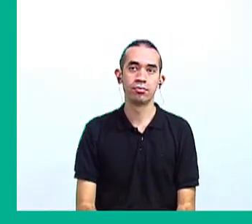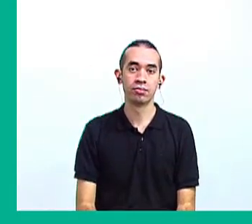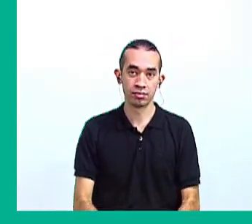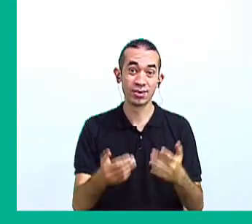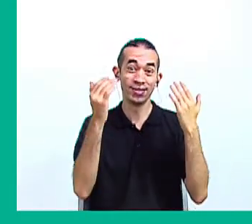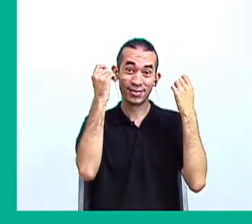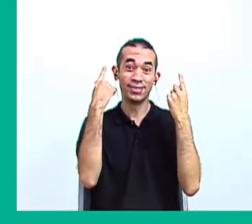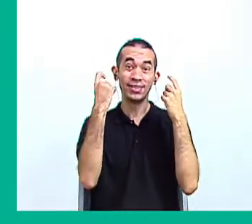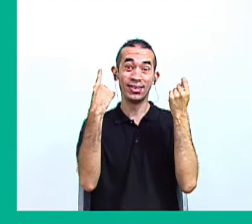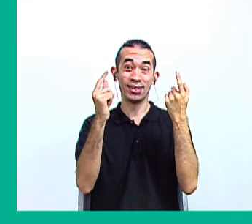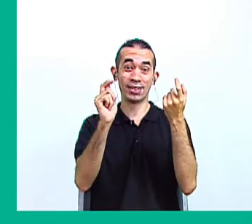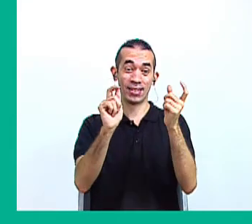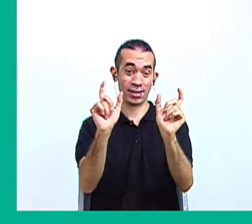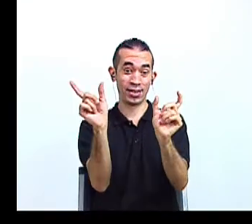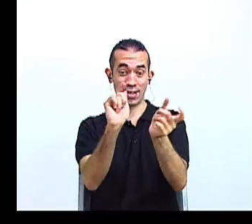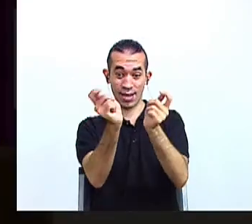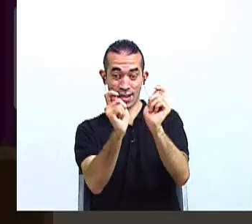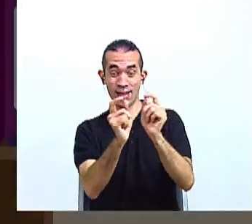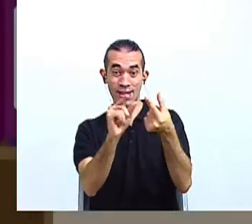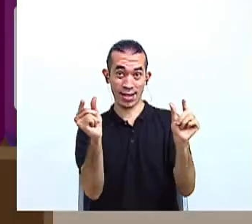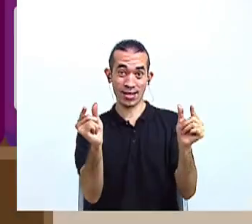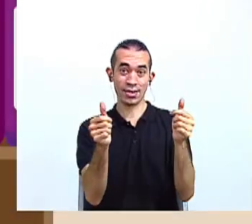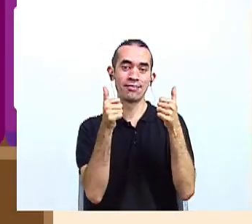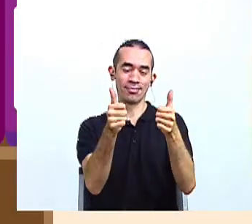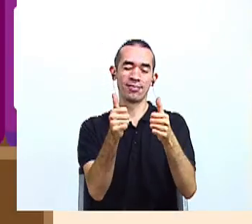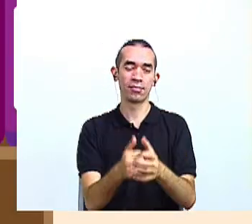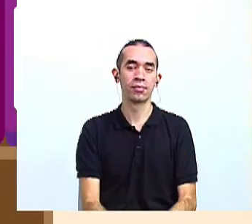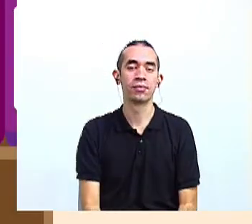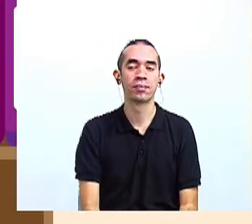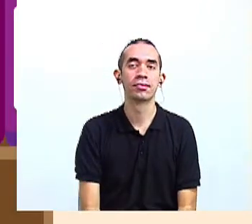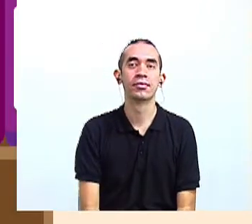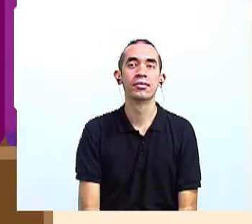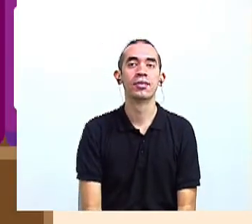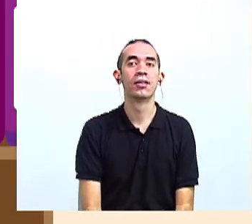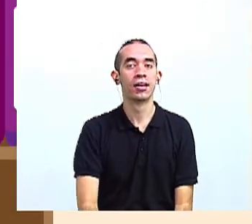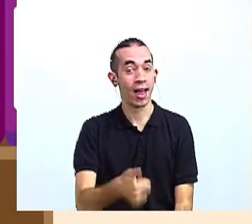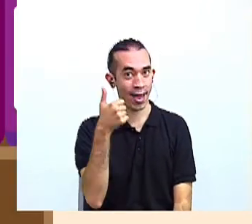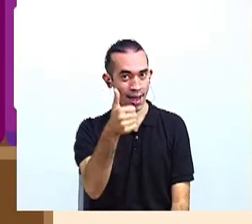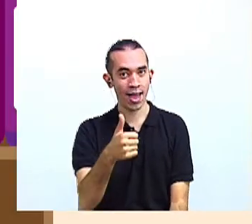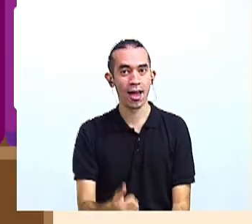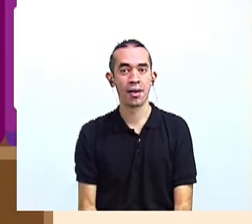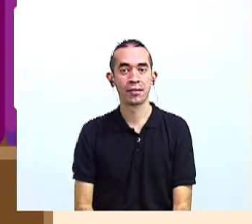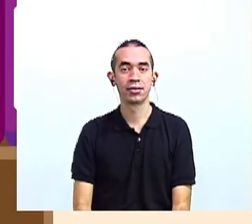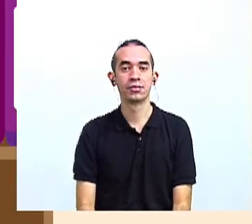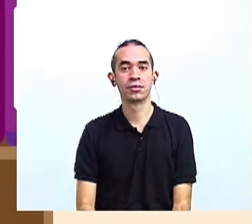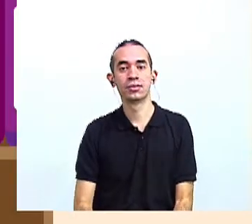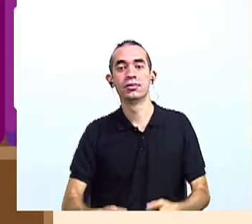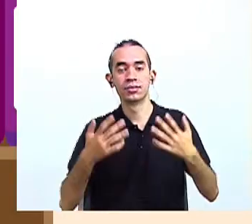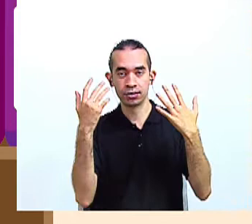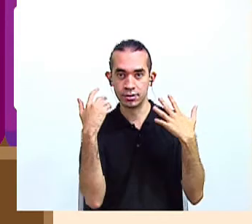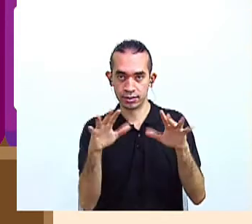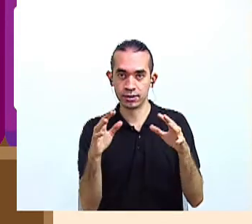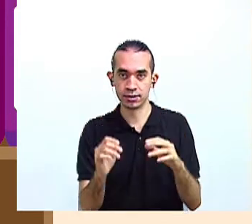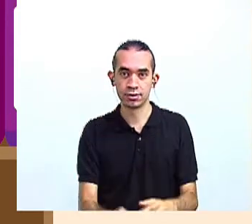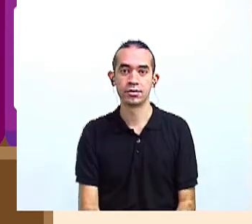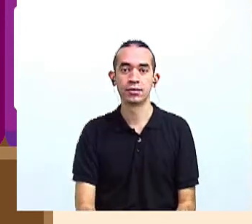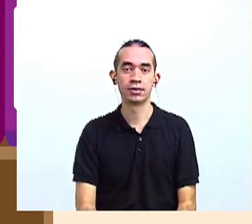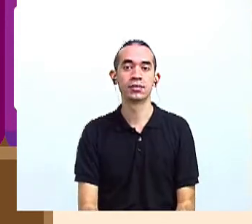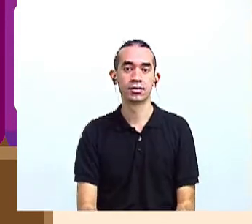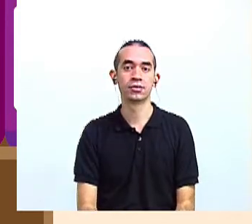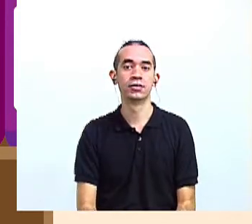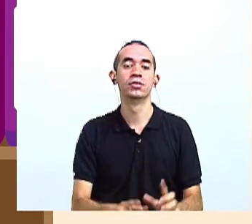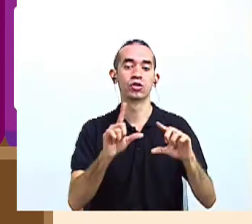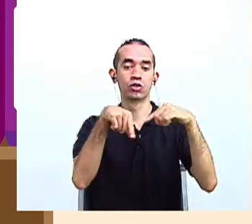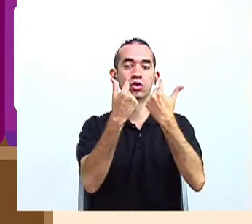accidentes gramaticales? Muy bien. Muy bien. Entonces ya hemos visto lo que consiste el